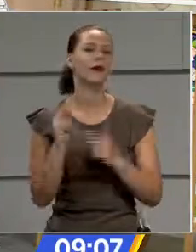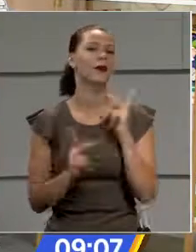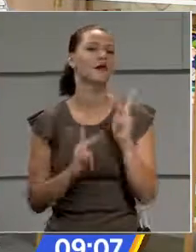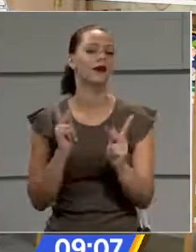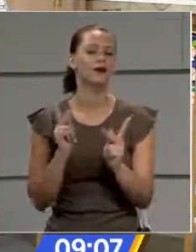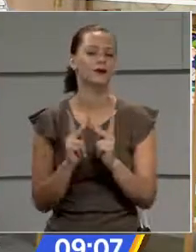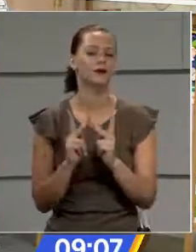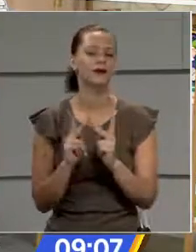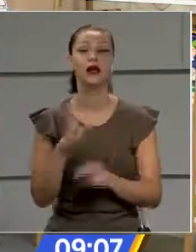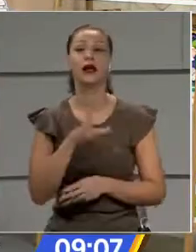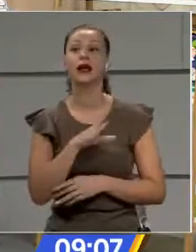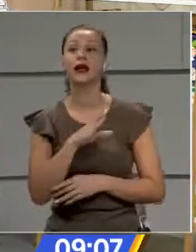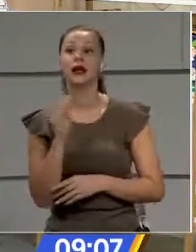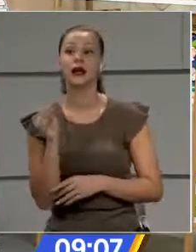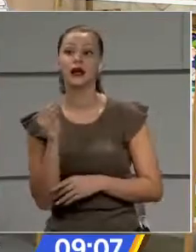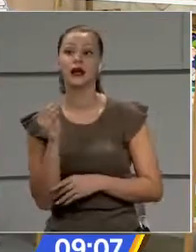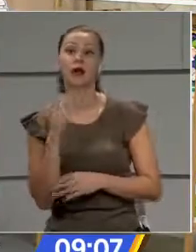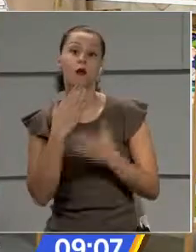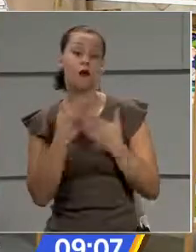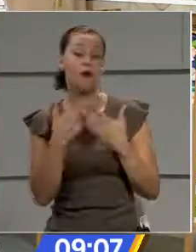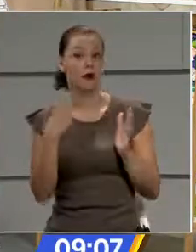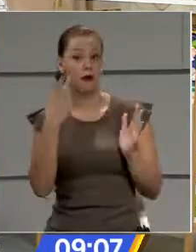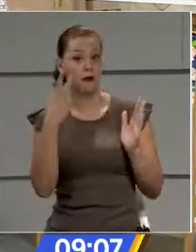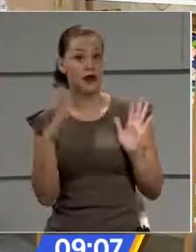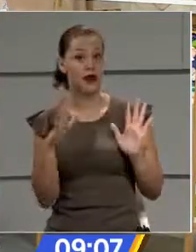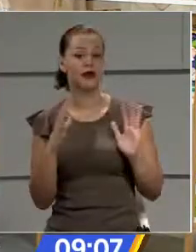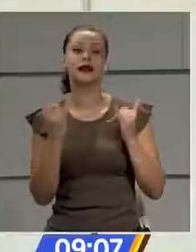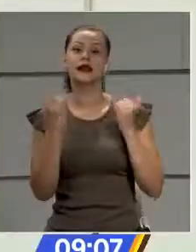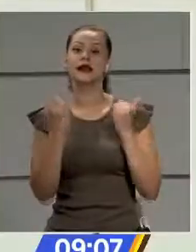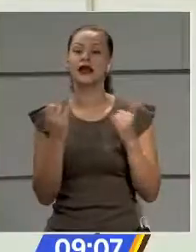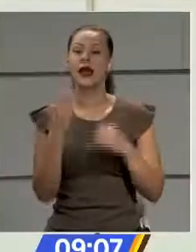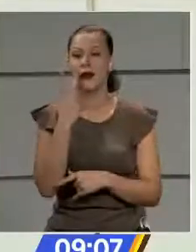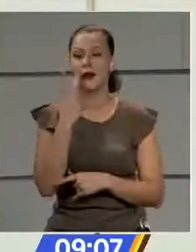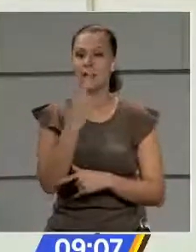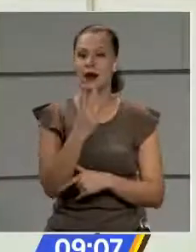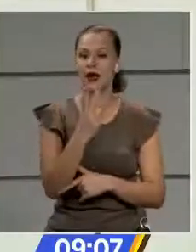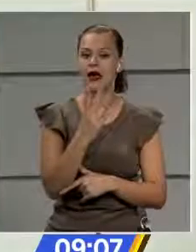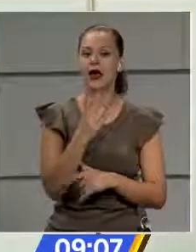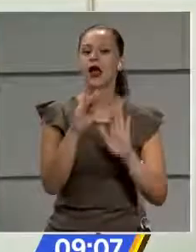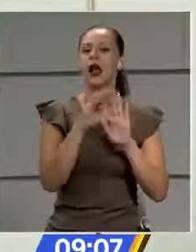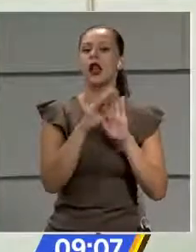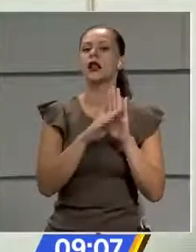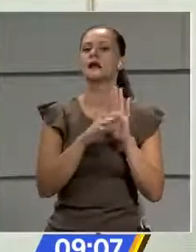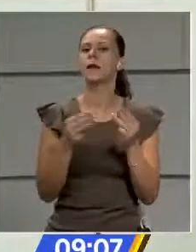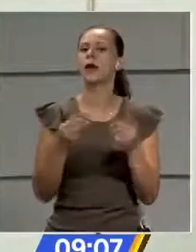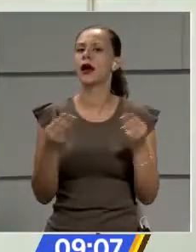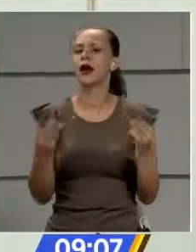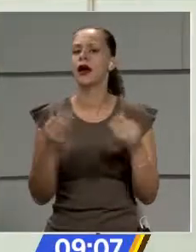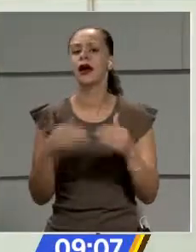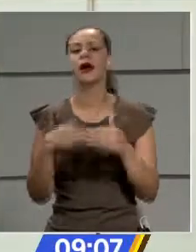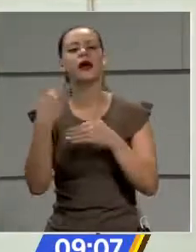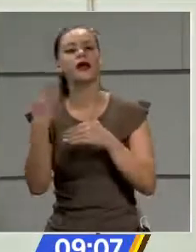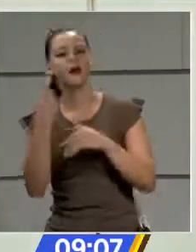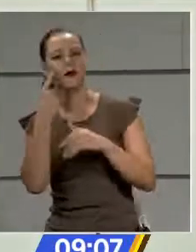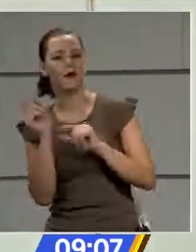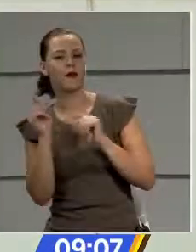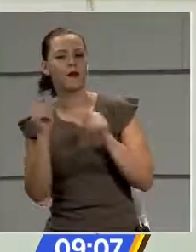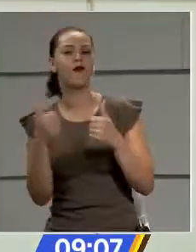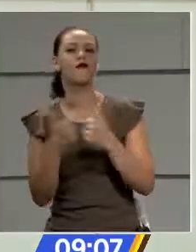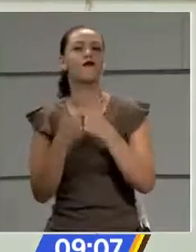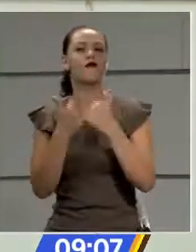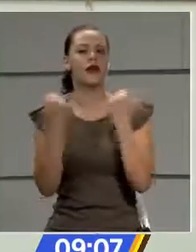Perfectísimo. Y bueno, me parece que vamos a ir a ver también la lista de materiales y después venimos a ver el